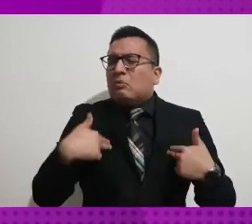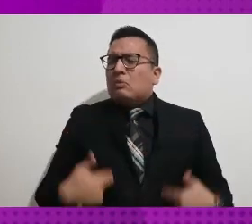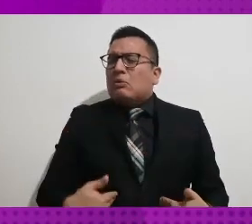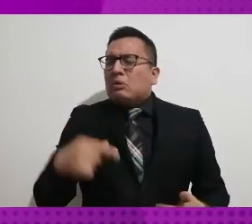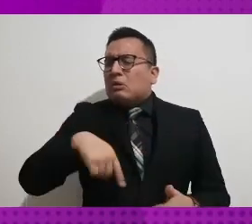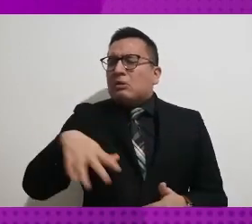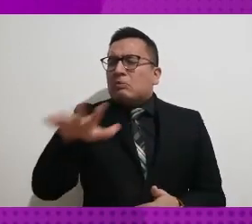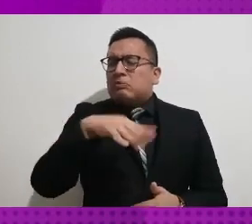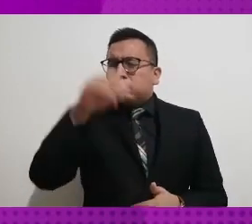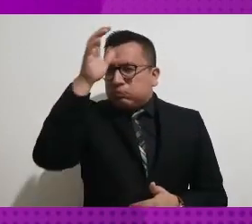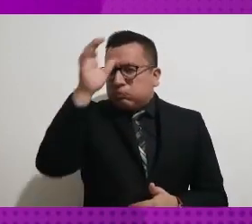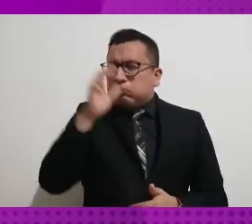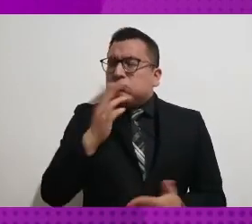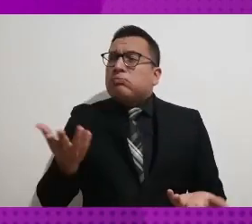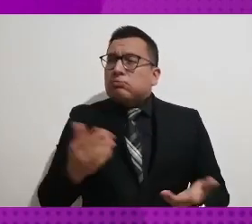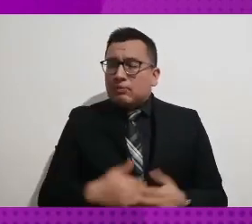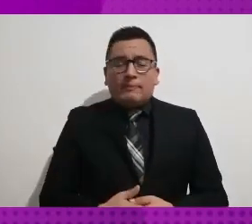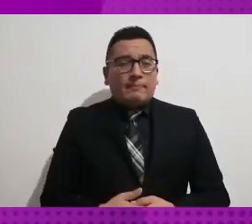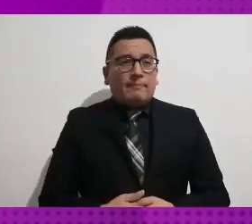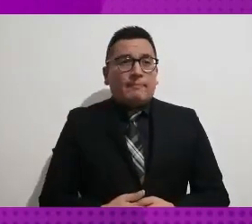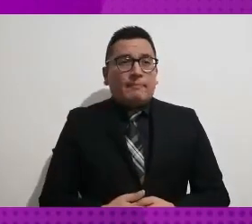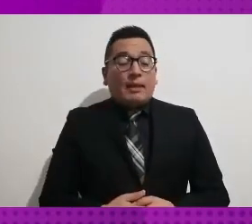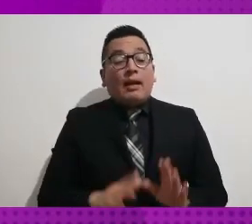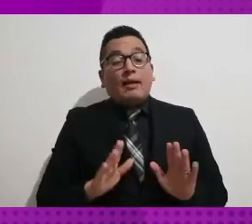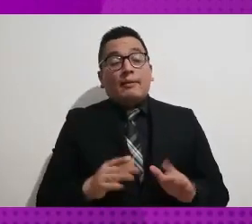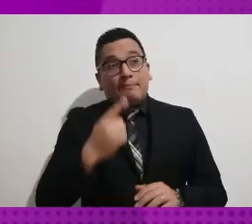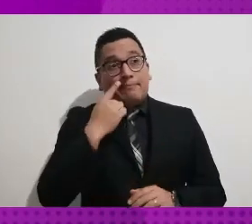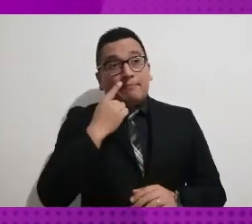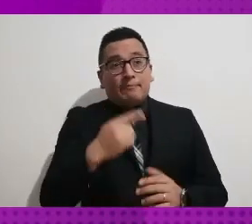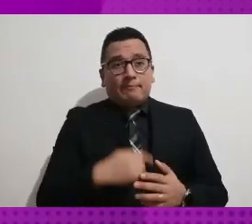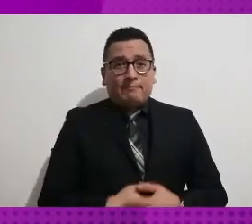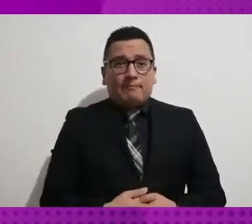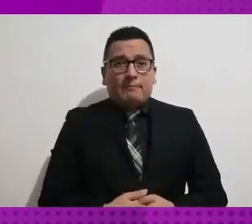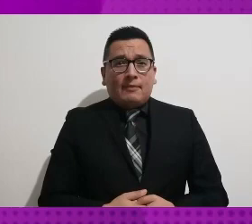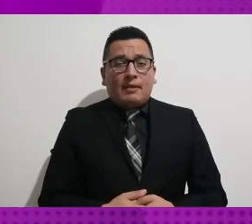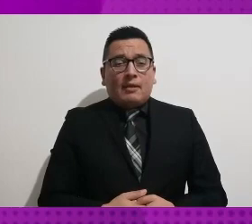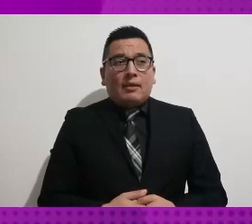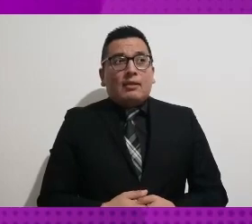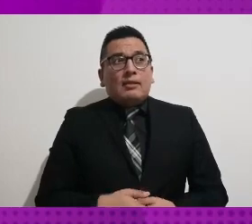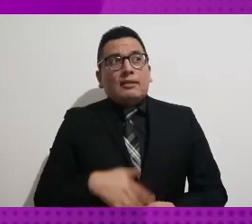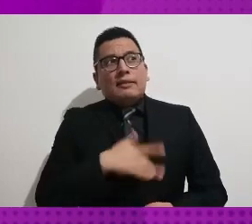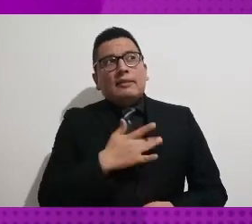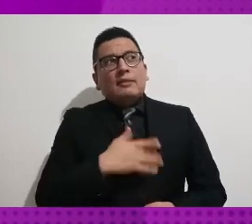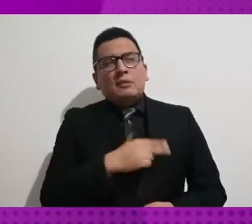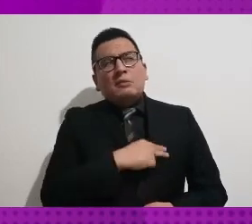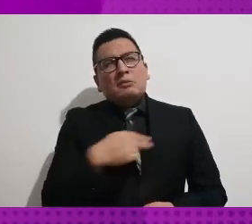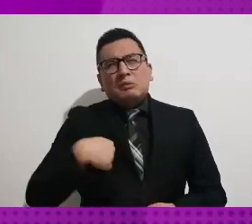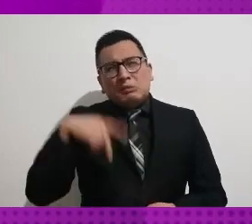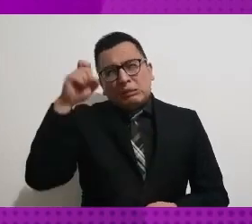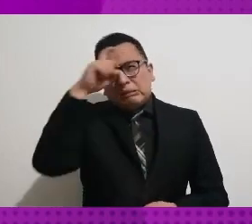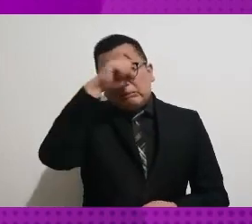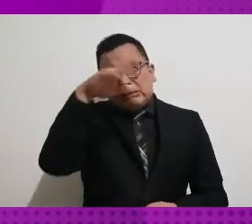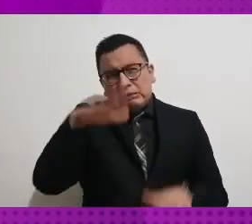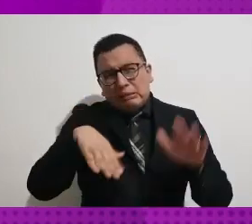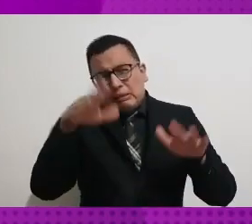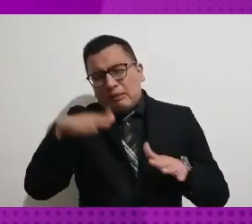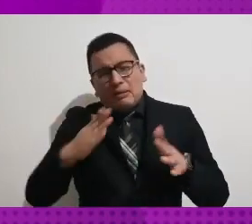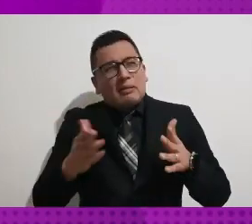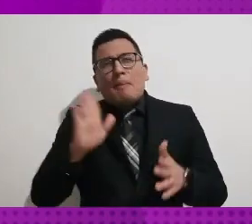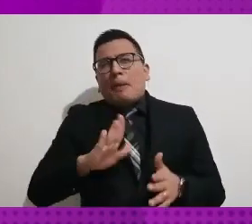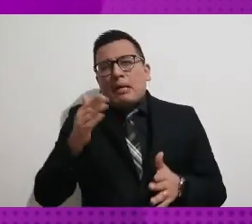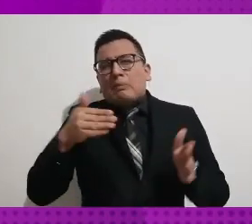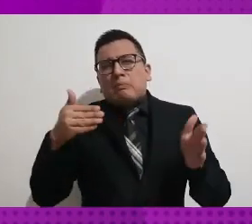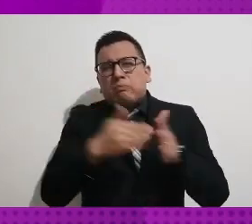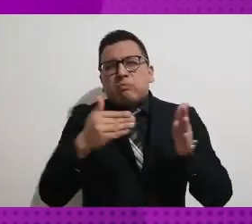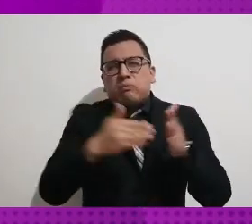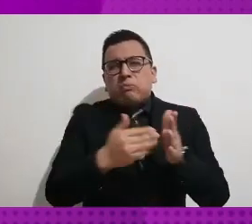entidad? Híjole, pues fíjate que el reto más grande, pues precisamente es la